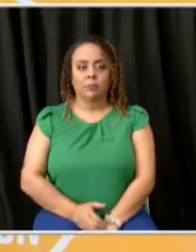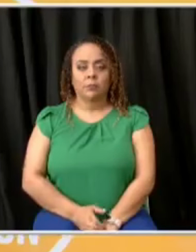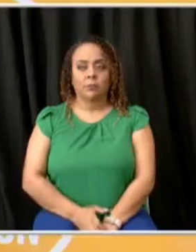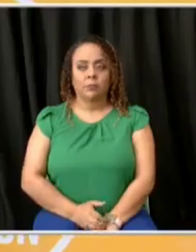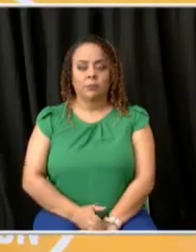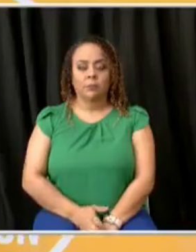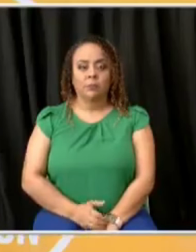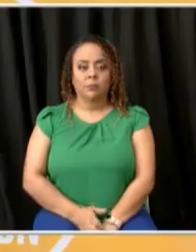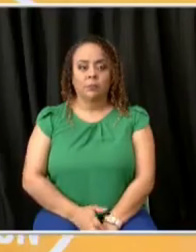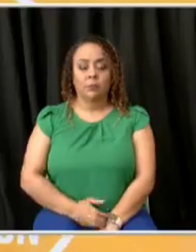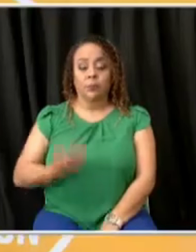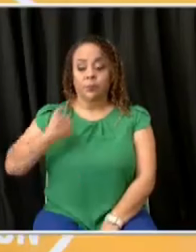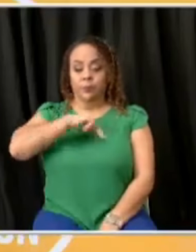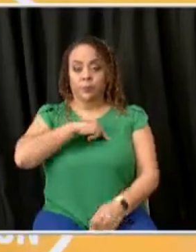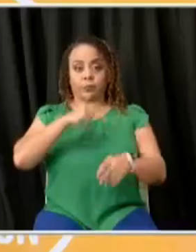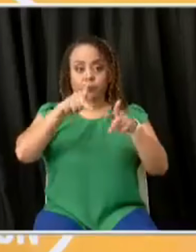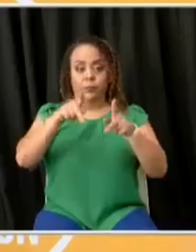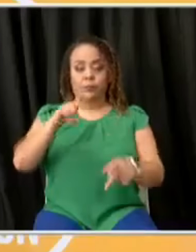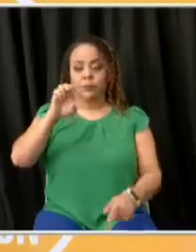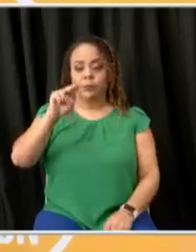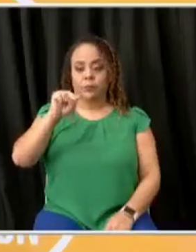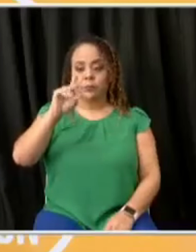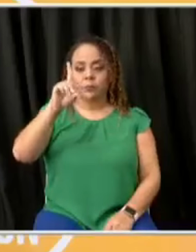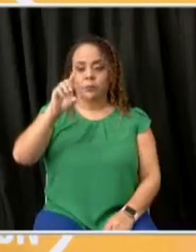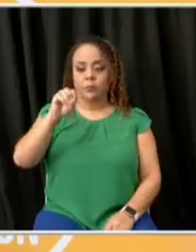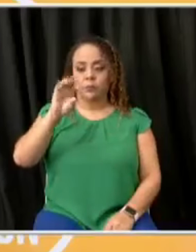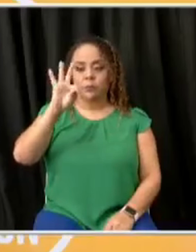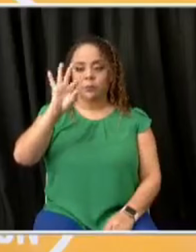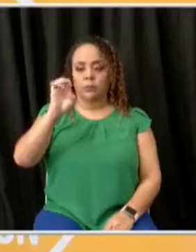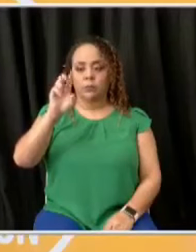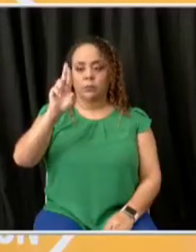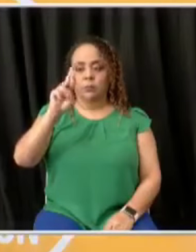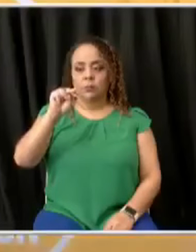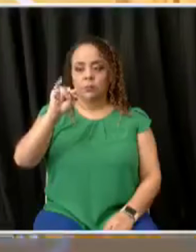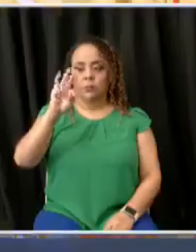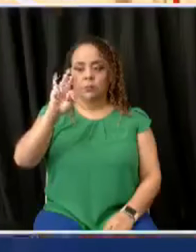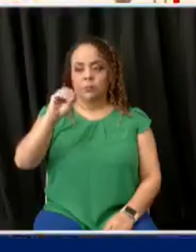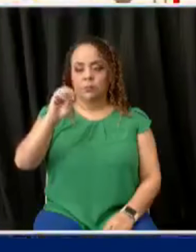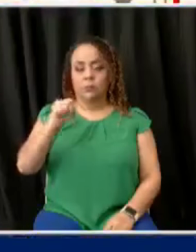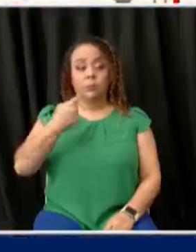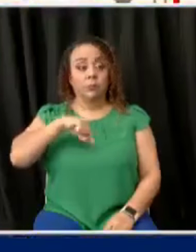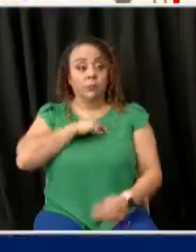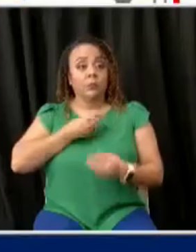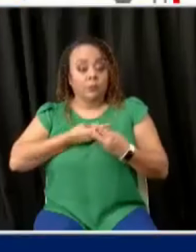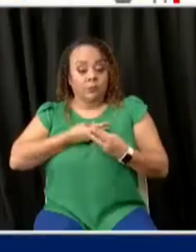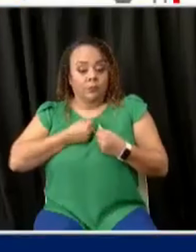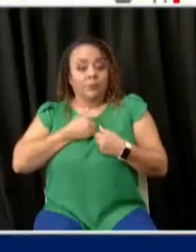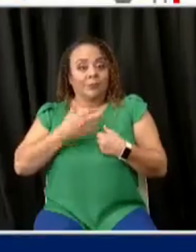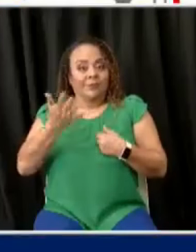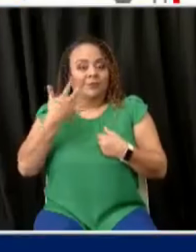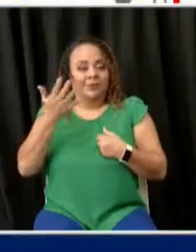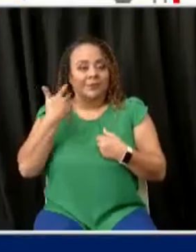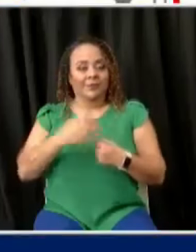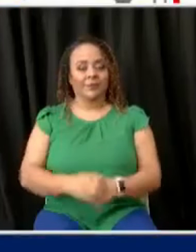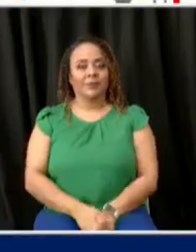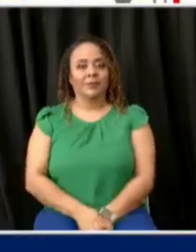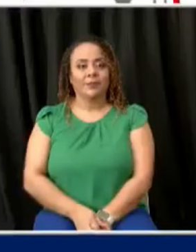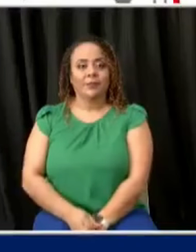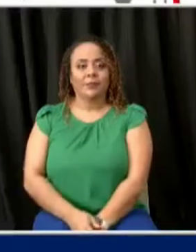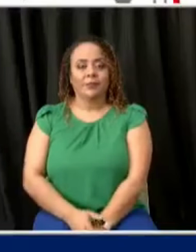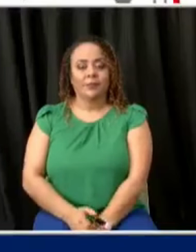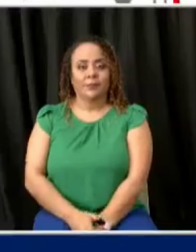seres endotérmicos, o sea, nosotros producimos calor. Ah, ok. Nosotros producimos calor. Ahí está. Ahí